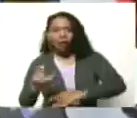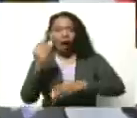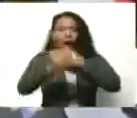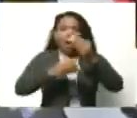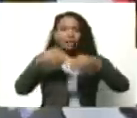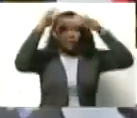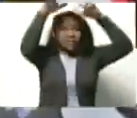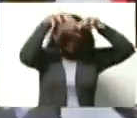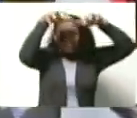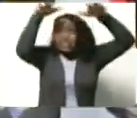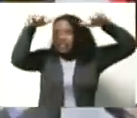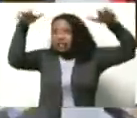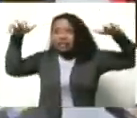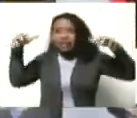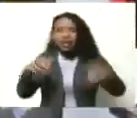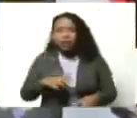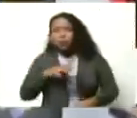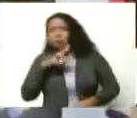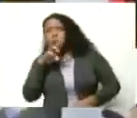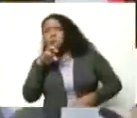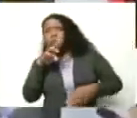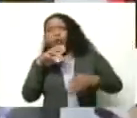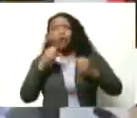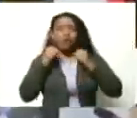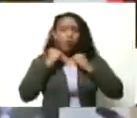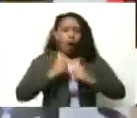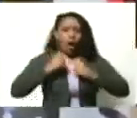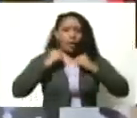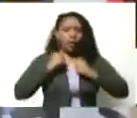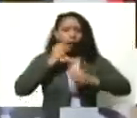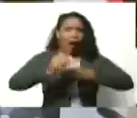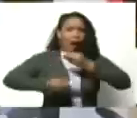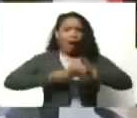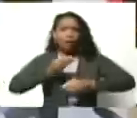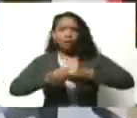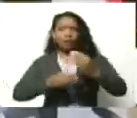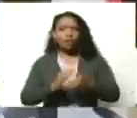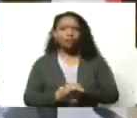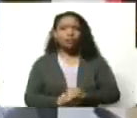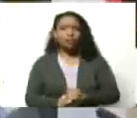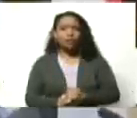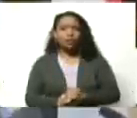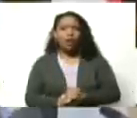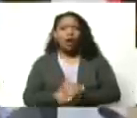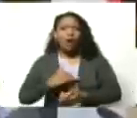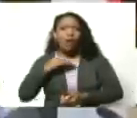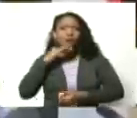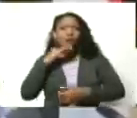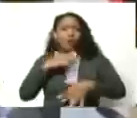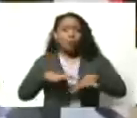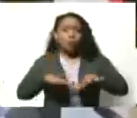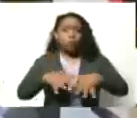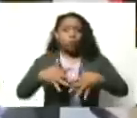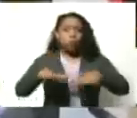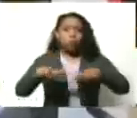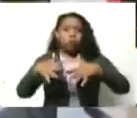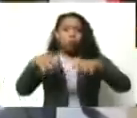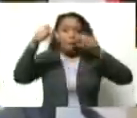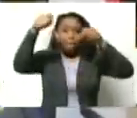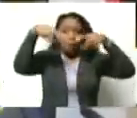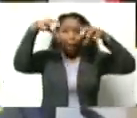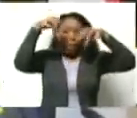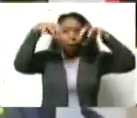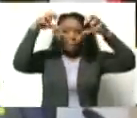lluvias torrenciales, que genera un acumulado excesivo